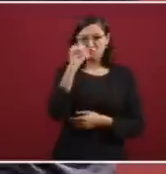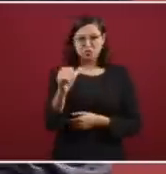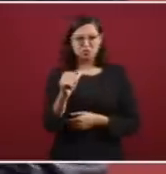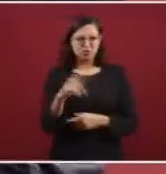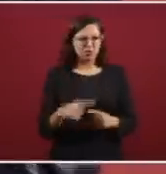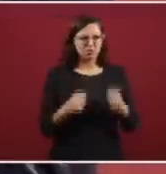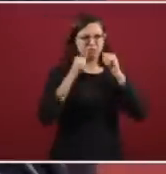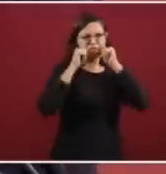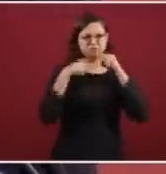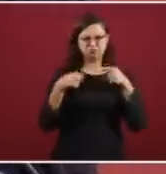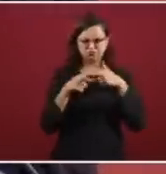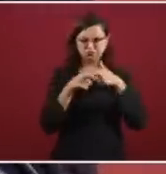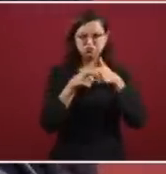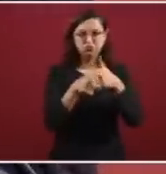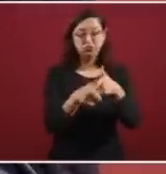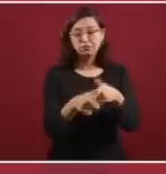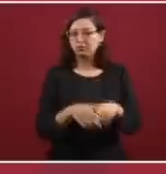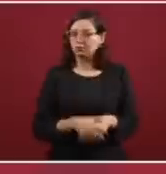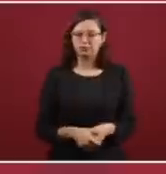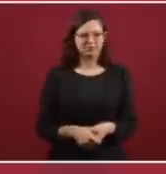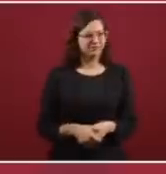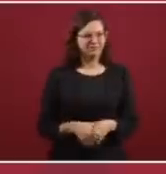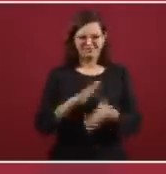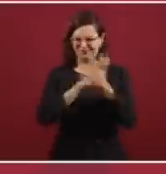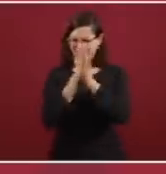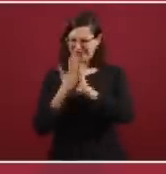transformación sin el apoyo de la gente?